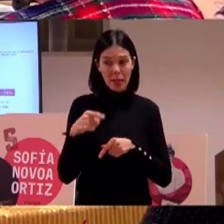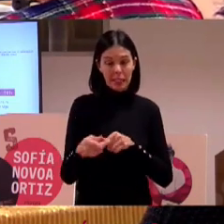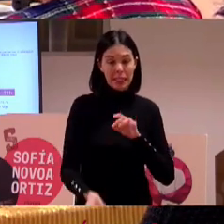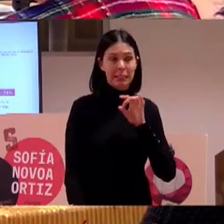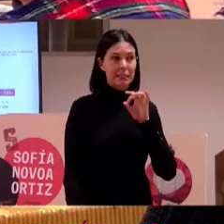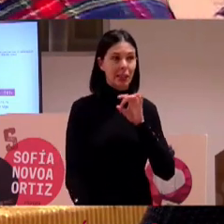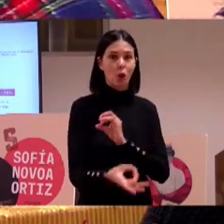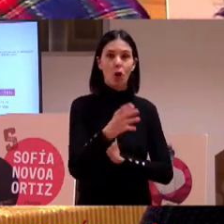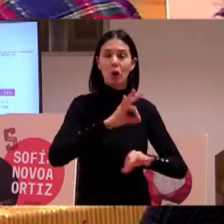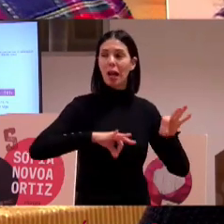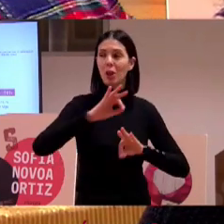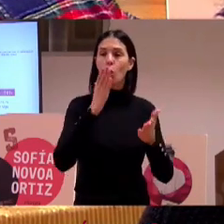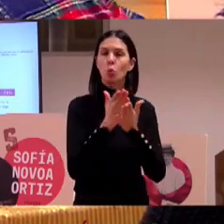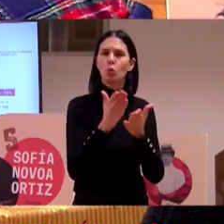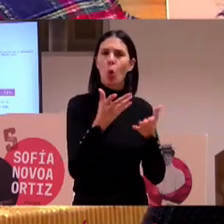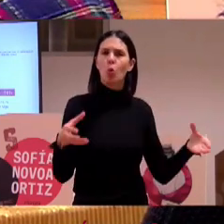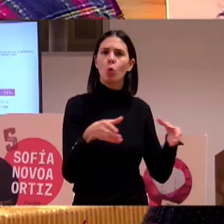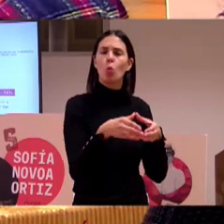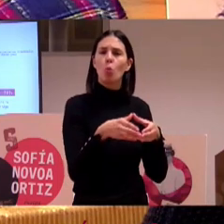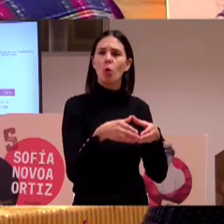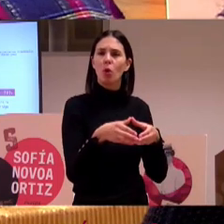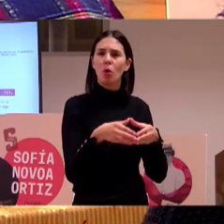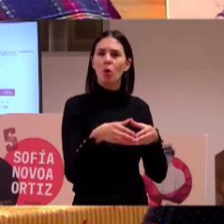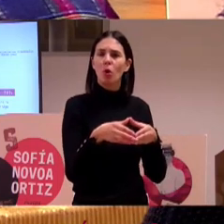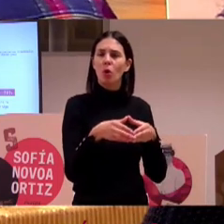curso, un grupo